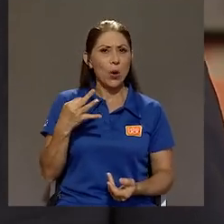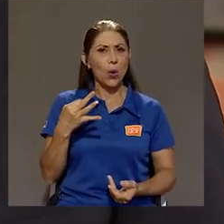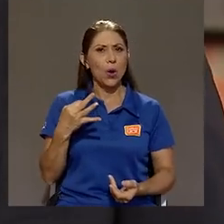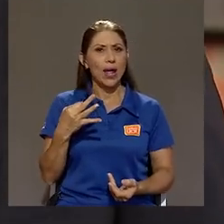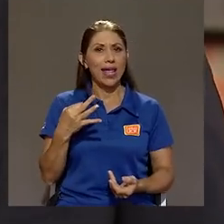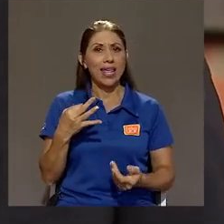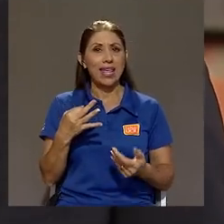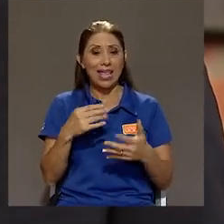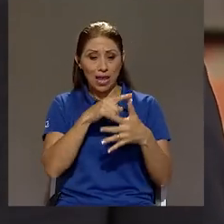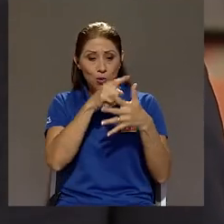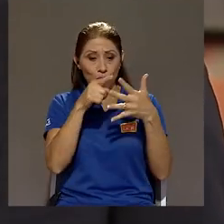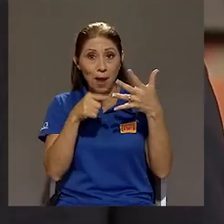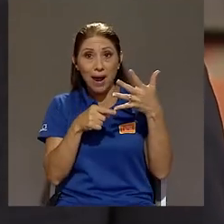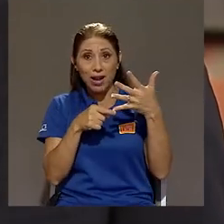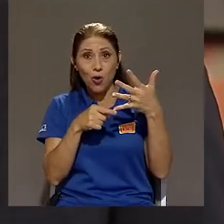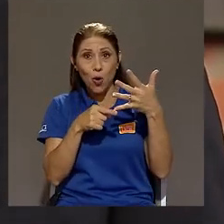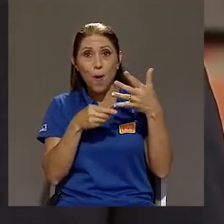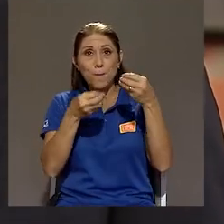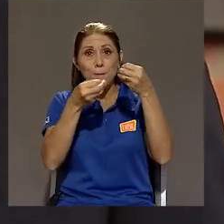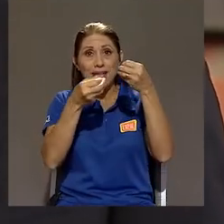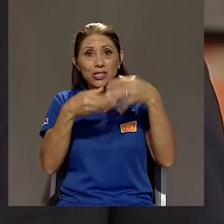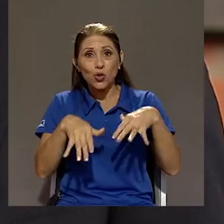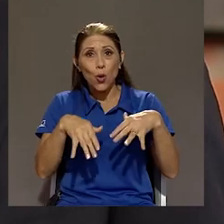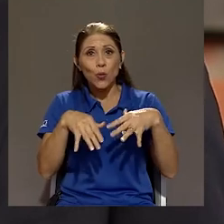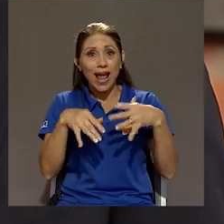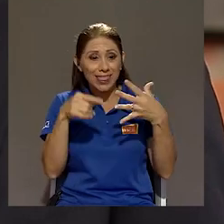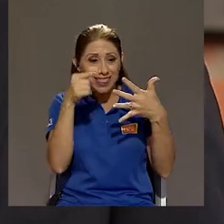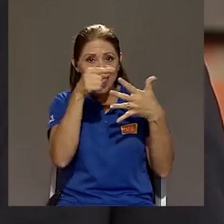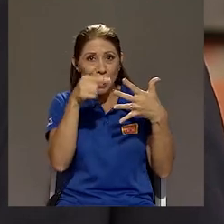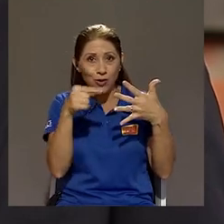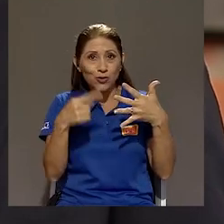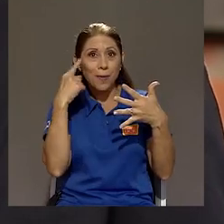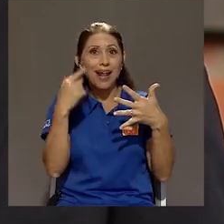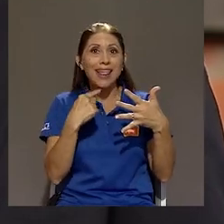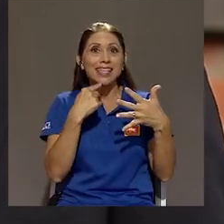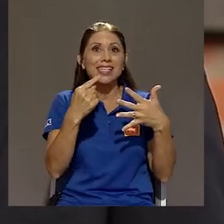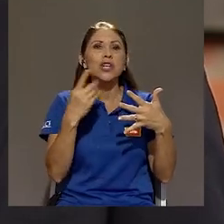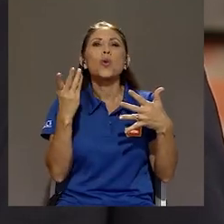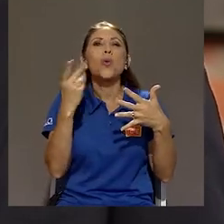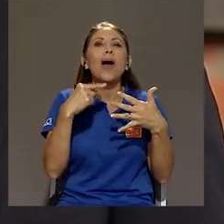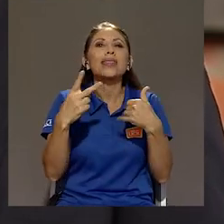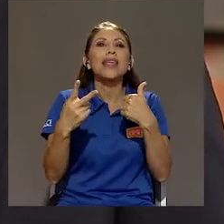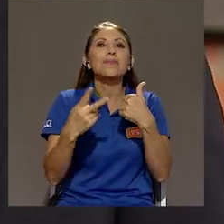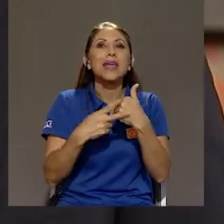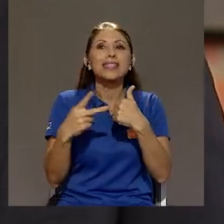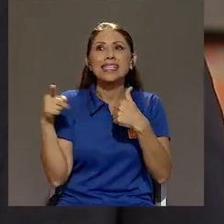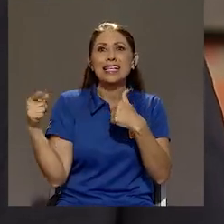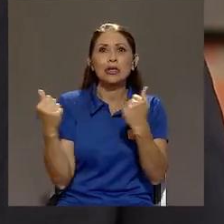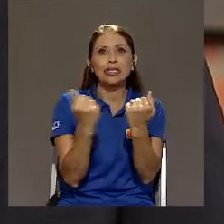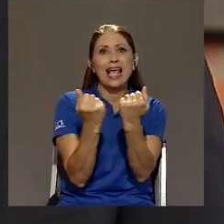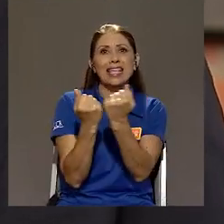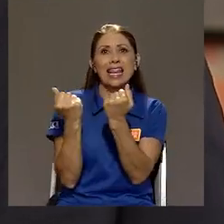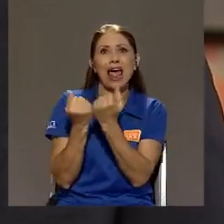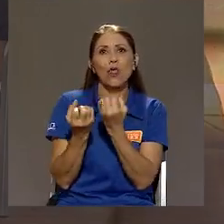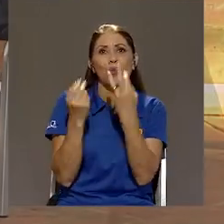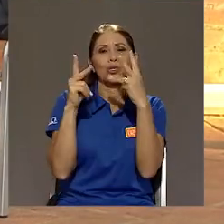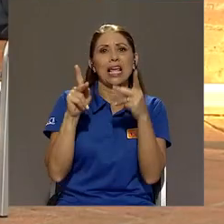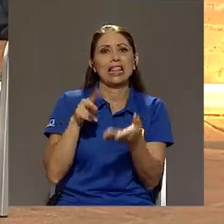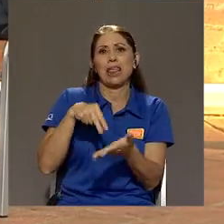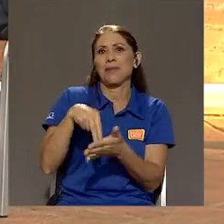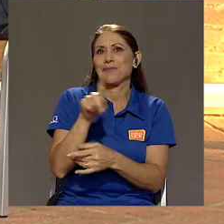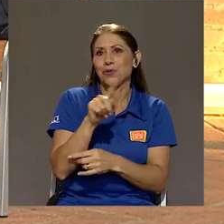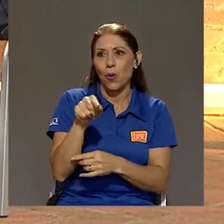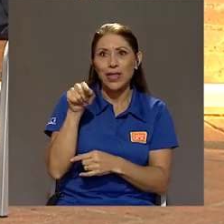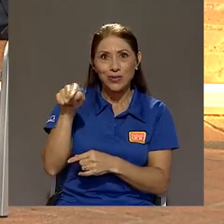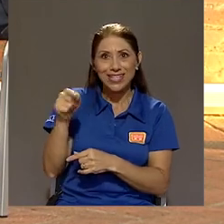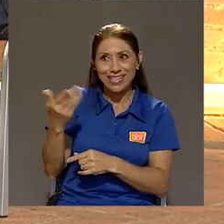creo que me sobran dedos en esta mano para decir las veces en que ha habido gente de pie en ese lugar, de manera que ese es un éxito. Y la